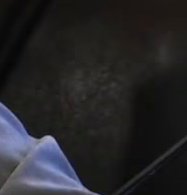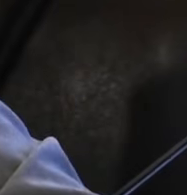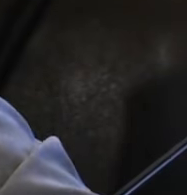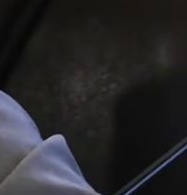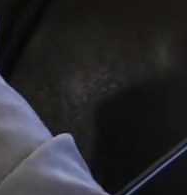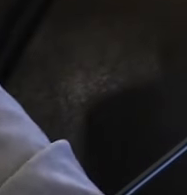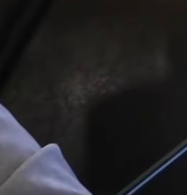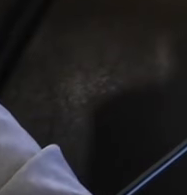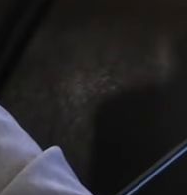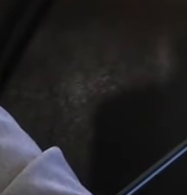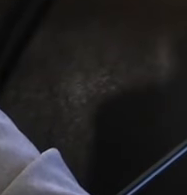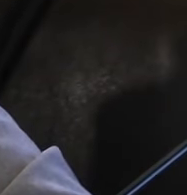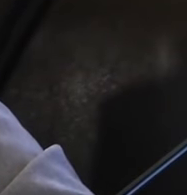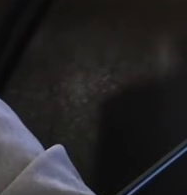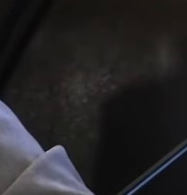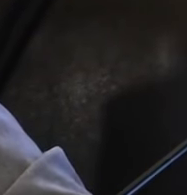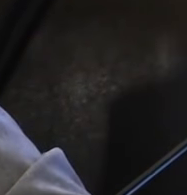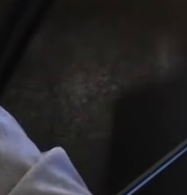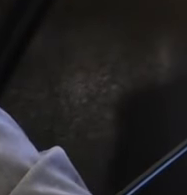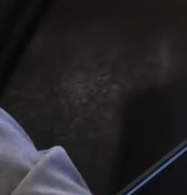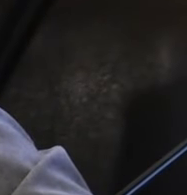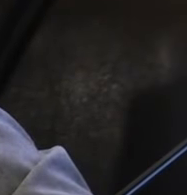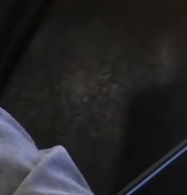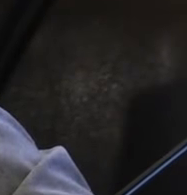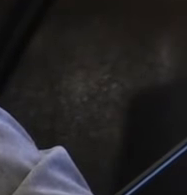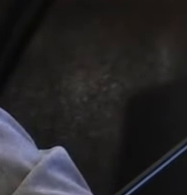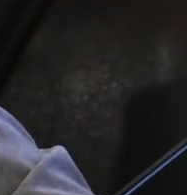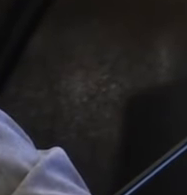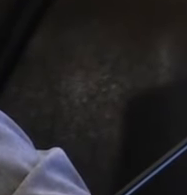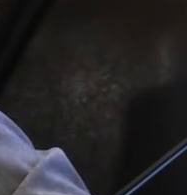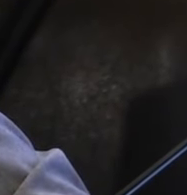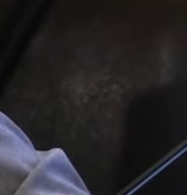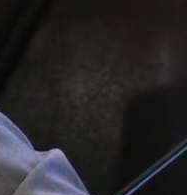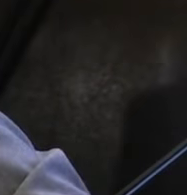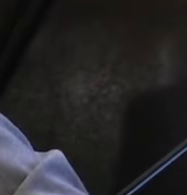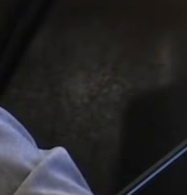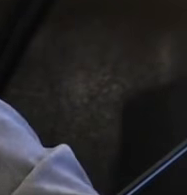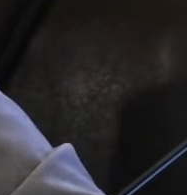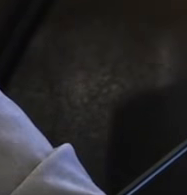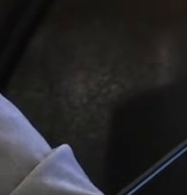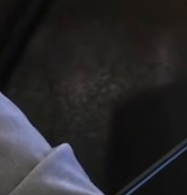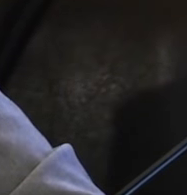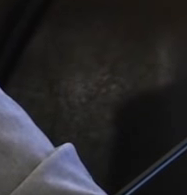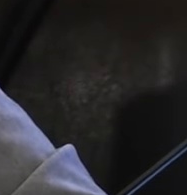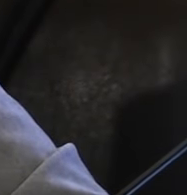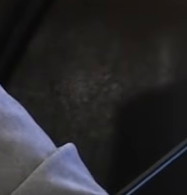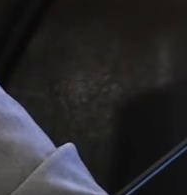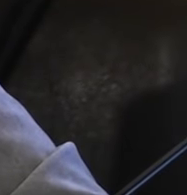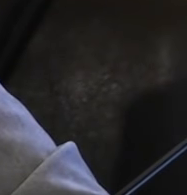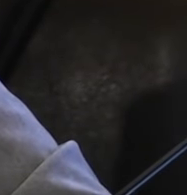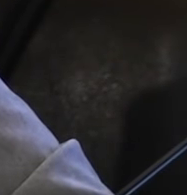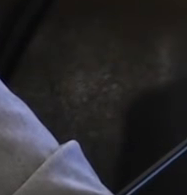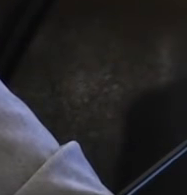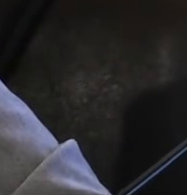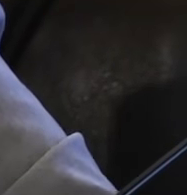hablen, el líder del grupo presentará a los miembros, pero cuando cada uno de ustedes estén haciendo sus presentaciones, por favor,